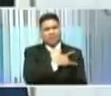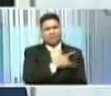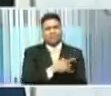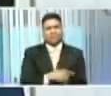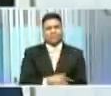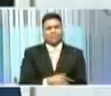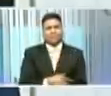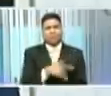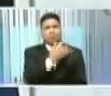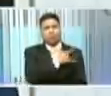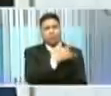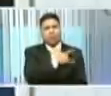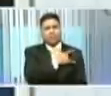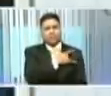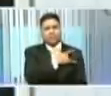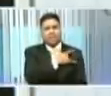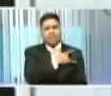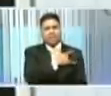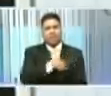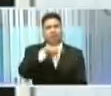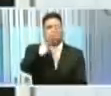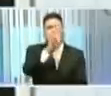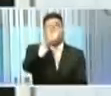Experimental de la Seguridad, UNES.